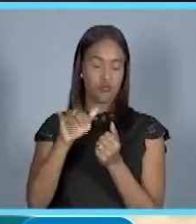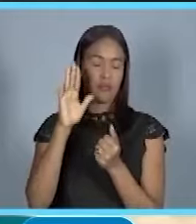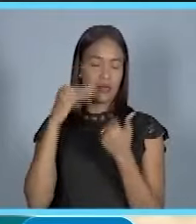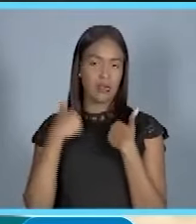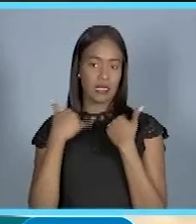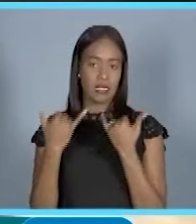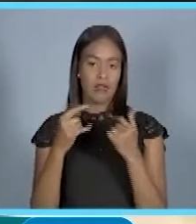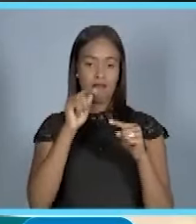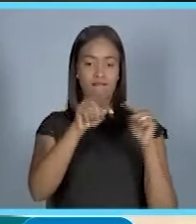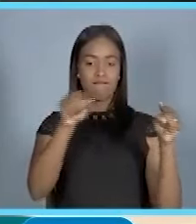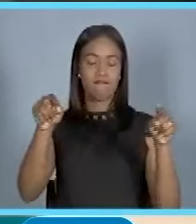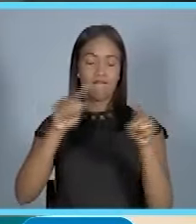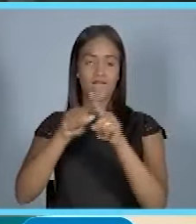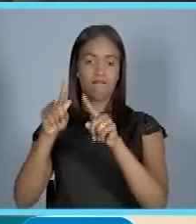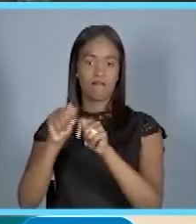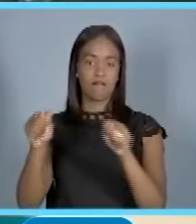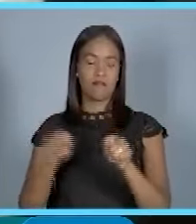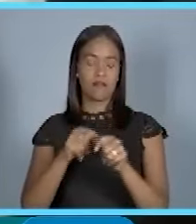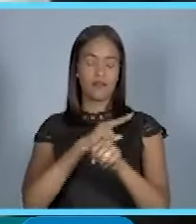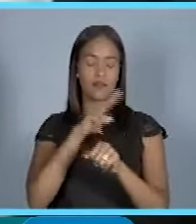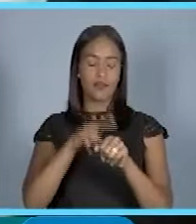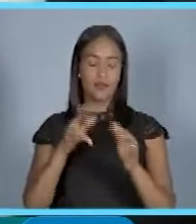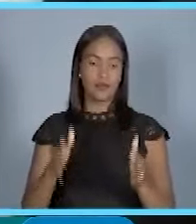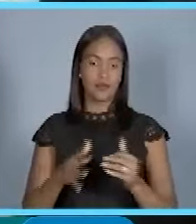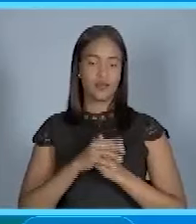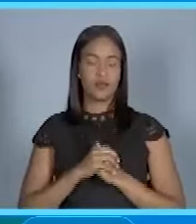encuentran diseminados en el territorio nacional.